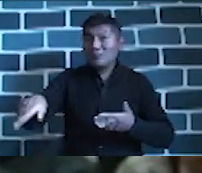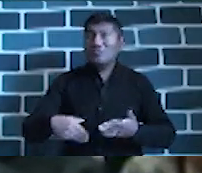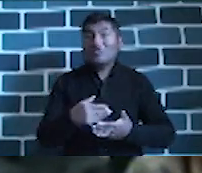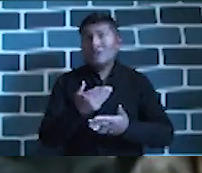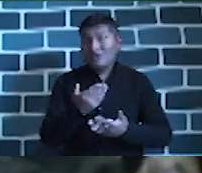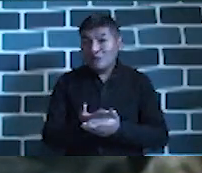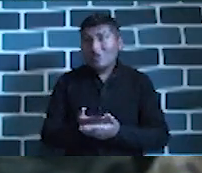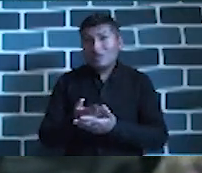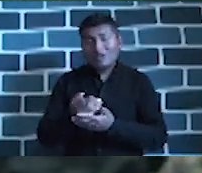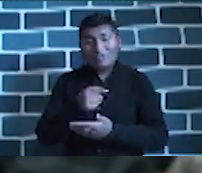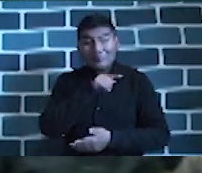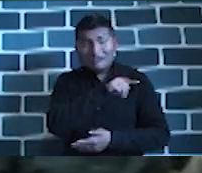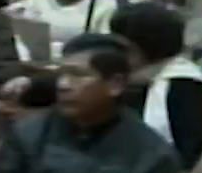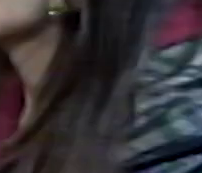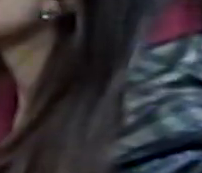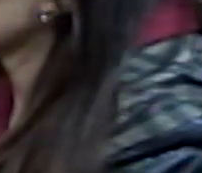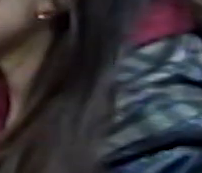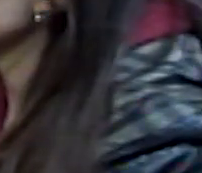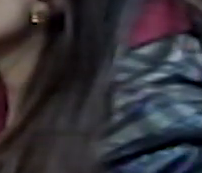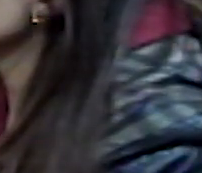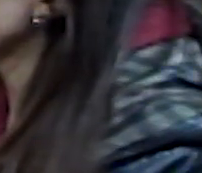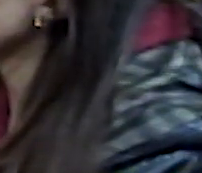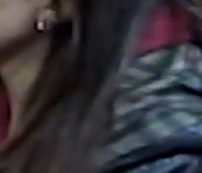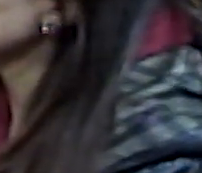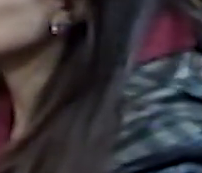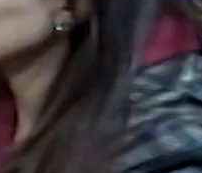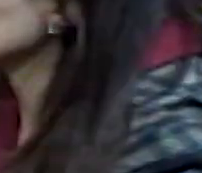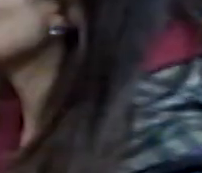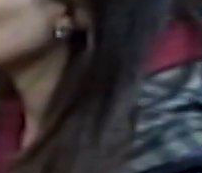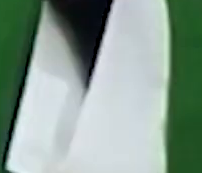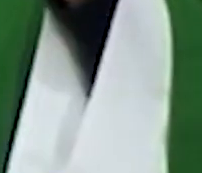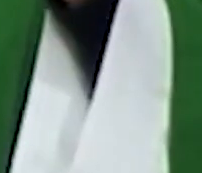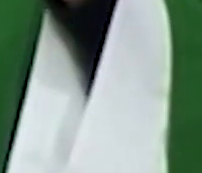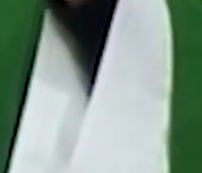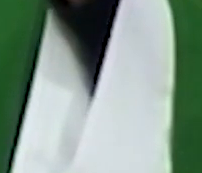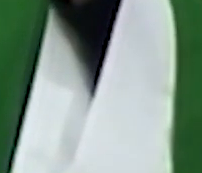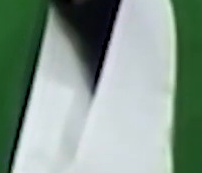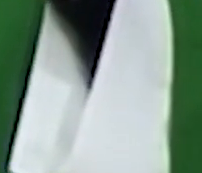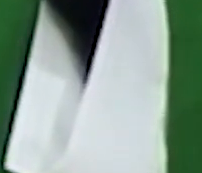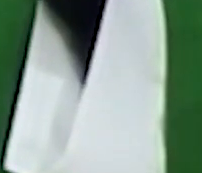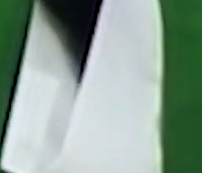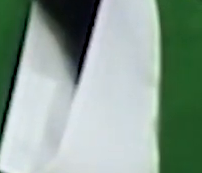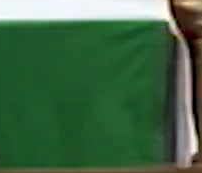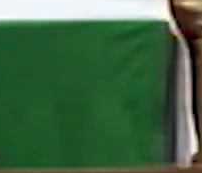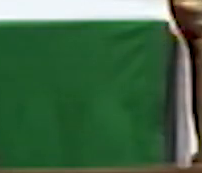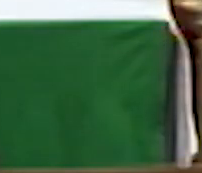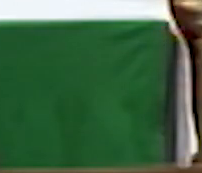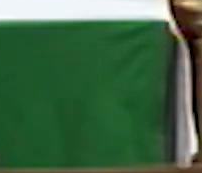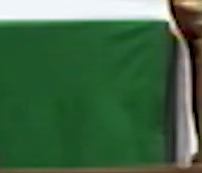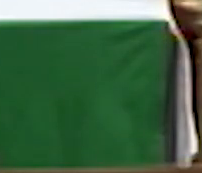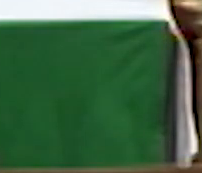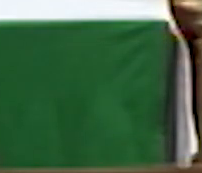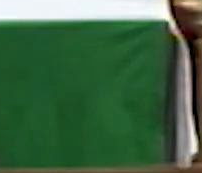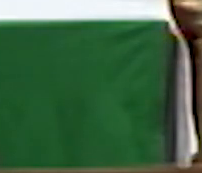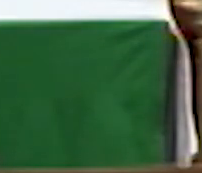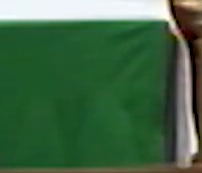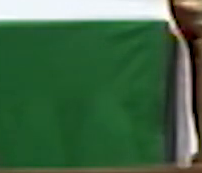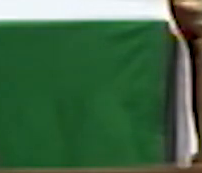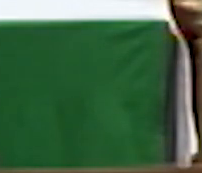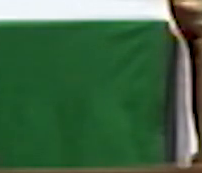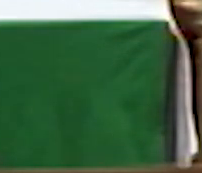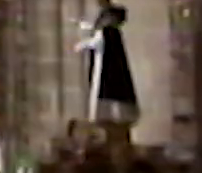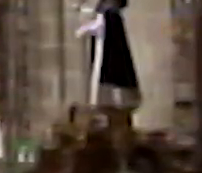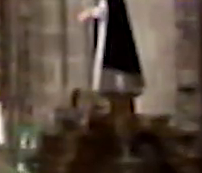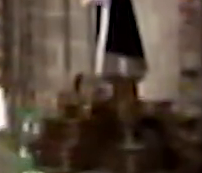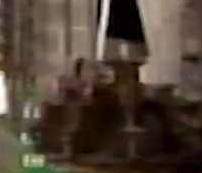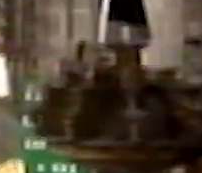eso esclaviza. Encontraste el Espíritu de Cristo, vuela, no tengas miedo, no te conformes con